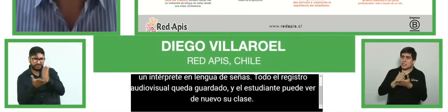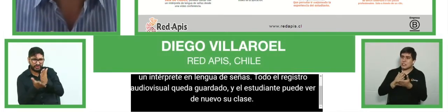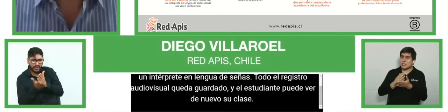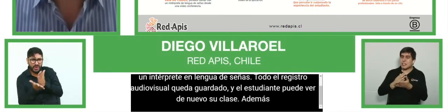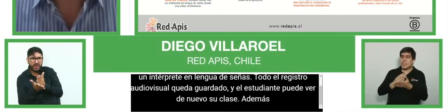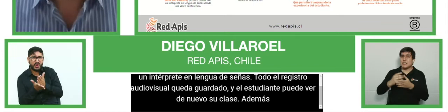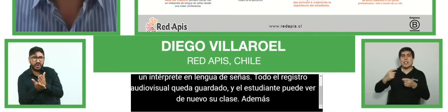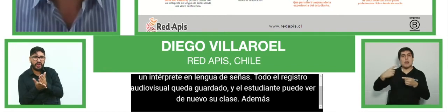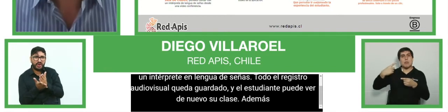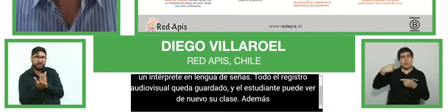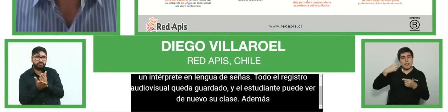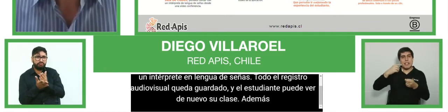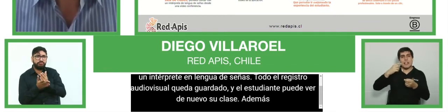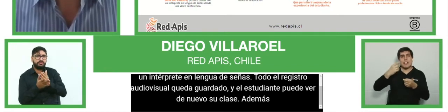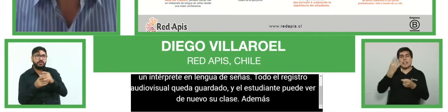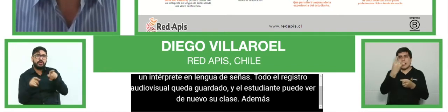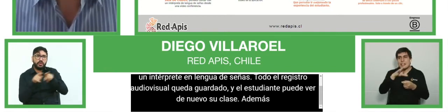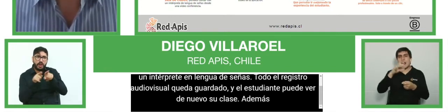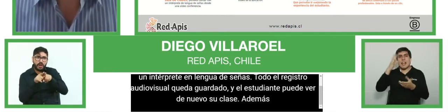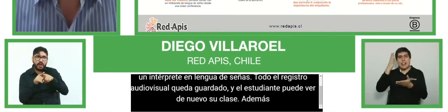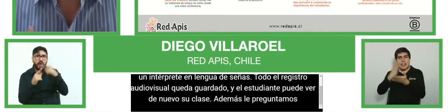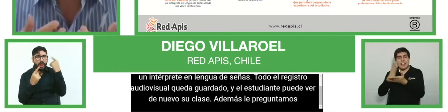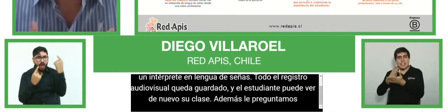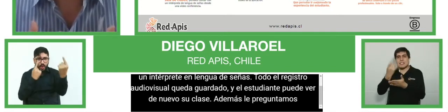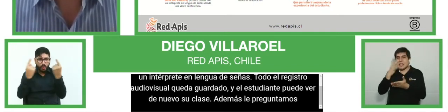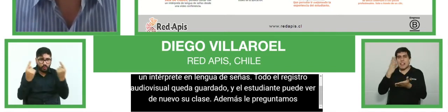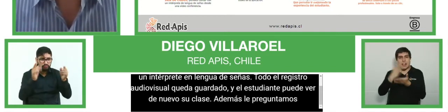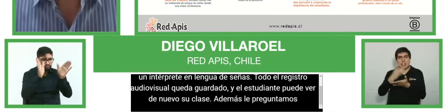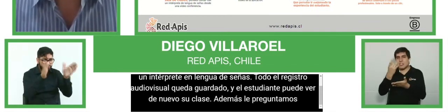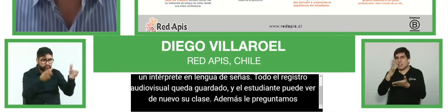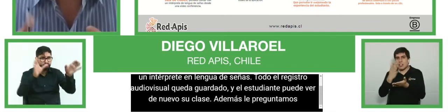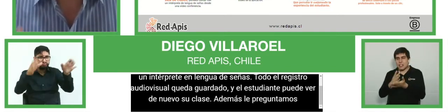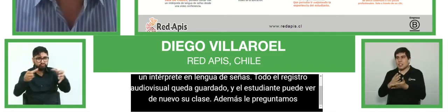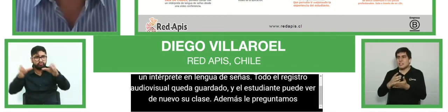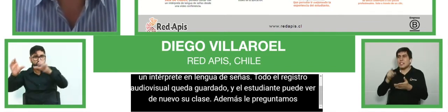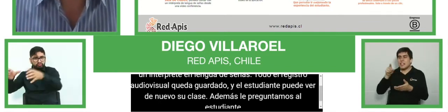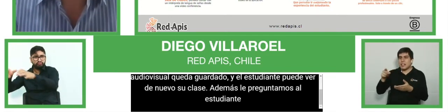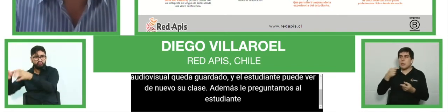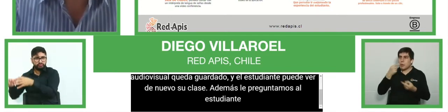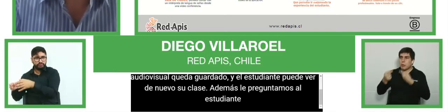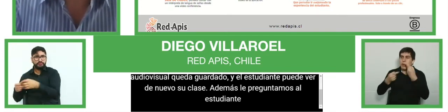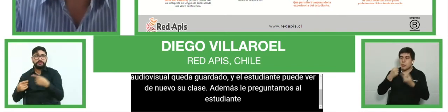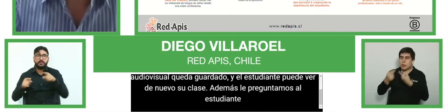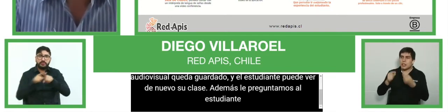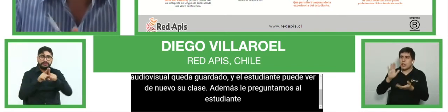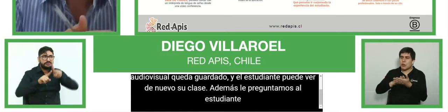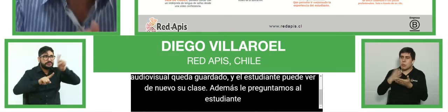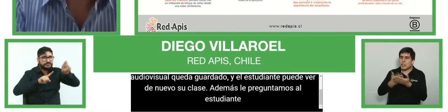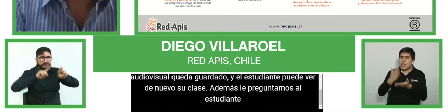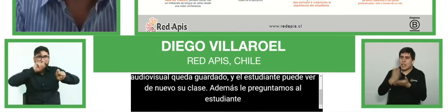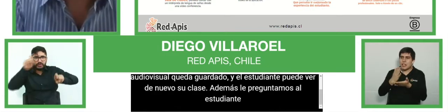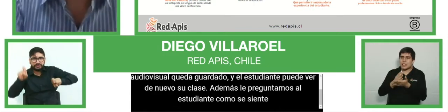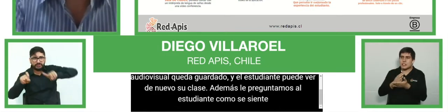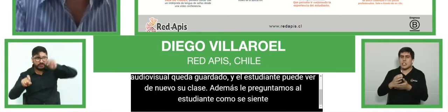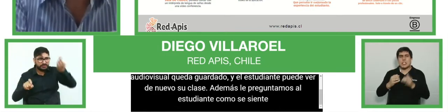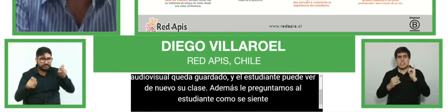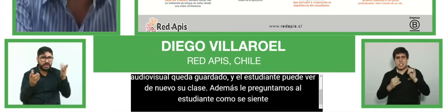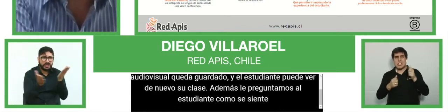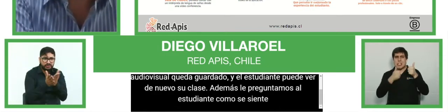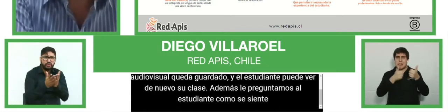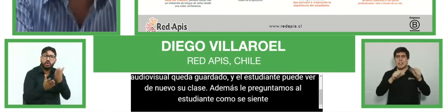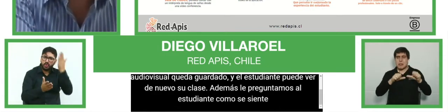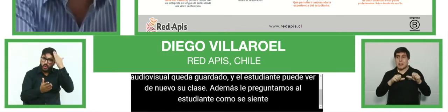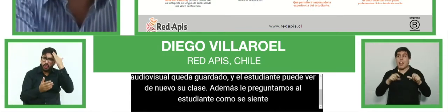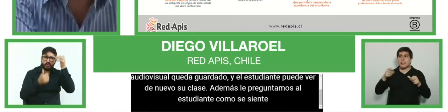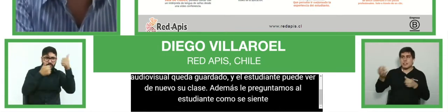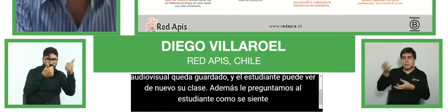recibimos nosotros en la plataforma. Y con eso podemos, con nosotros como equipo, hacer mucha gestión en conjunto con el equipo de intérpretes, con